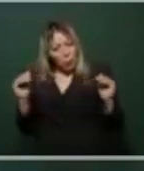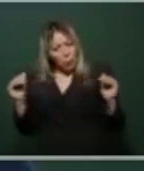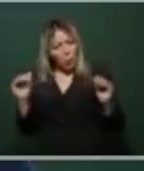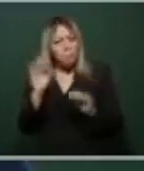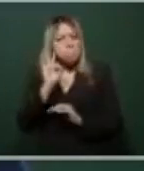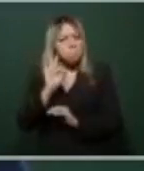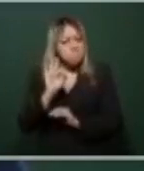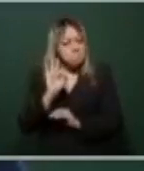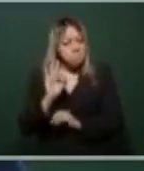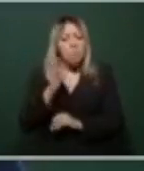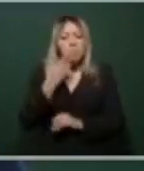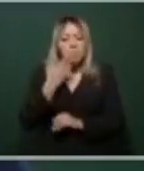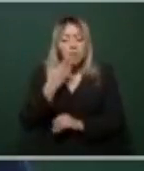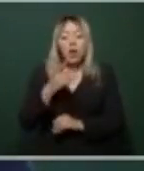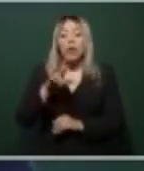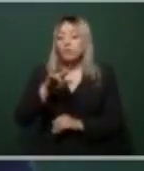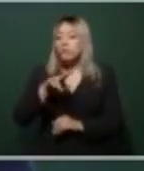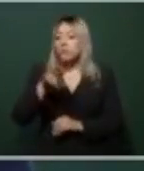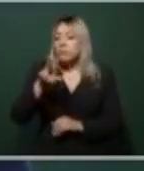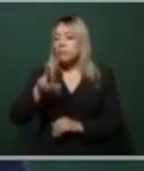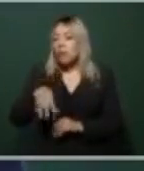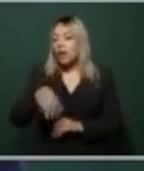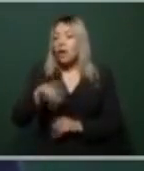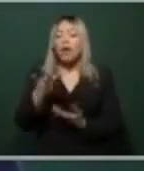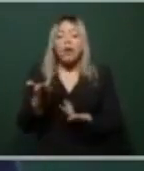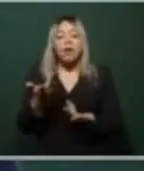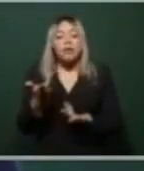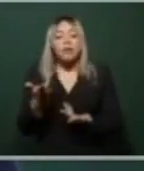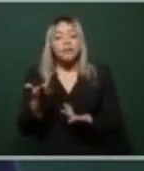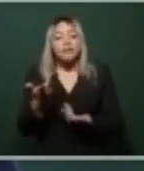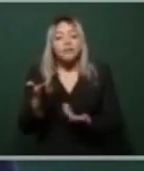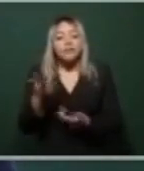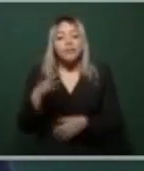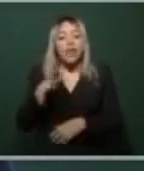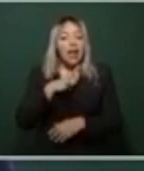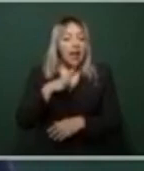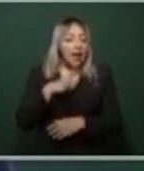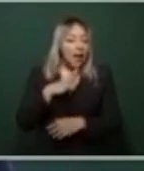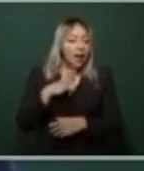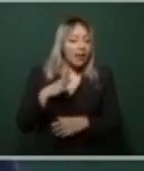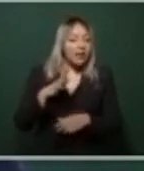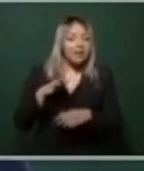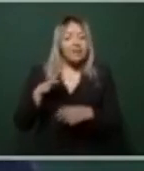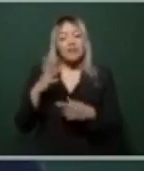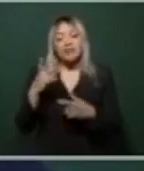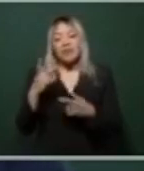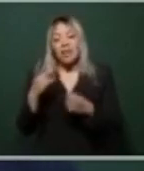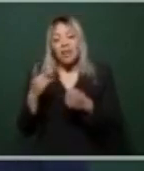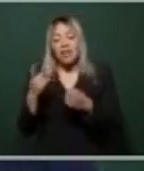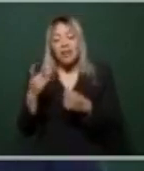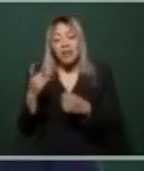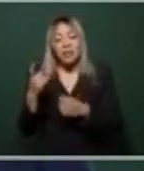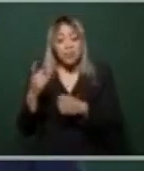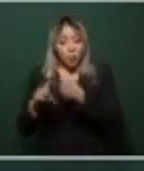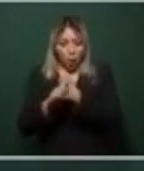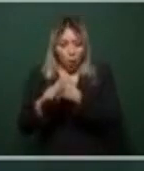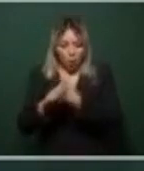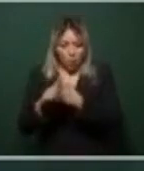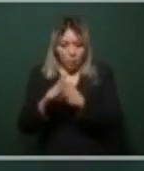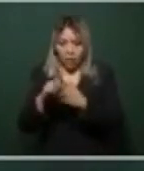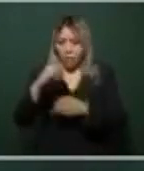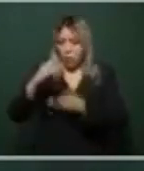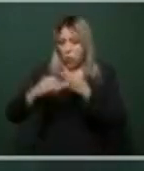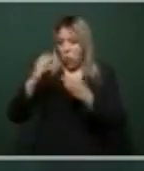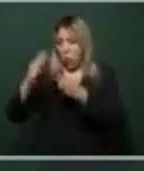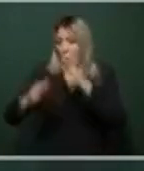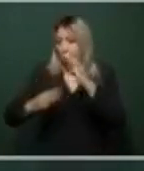Sí, ayer, porque existe este problema mundial